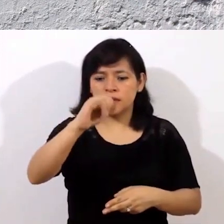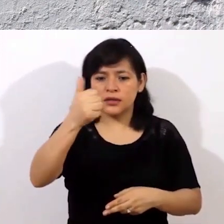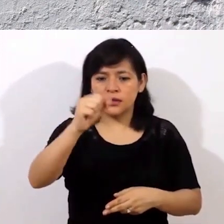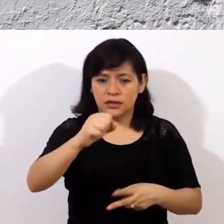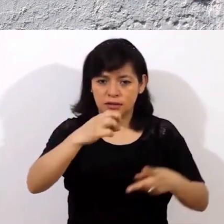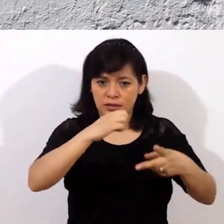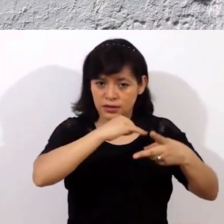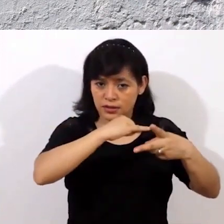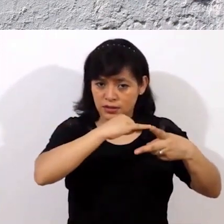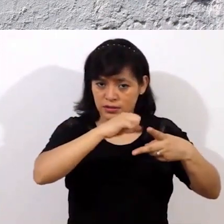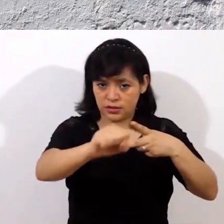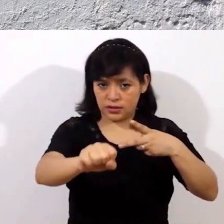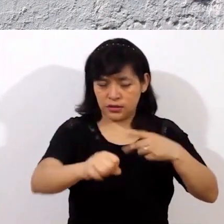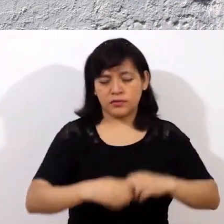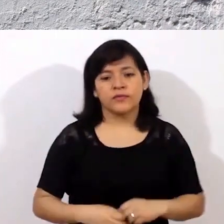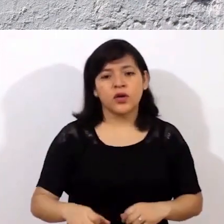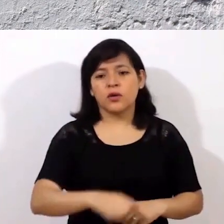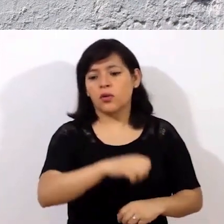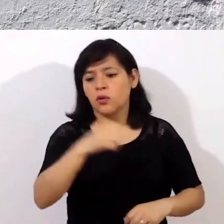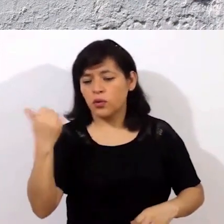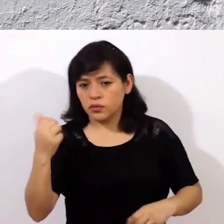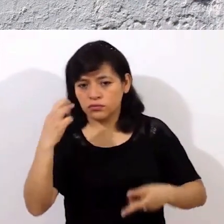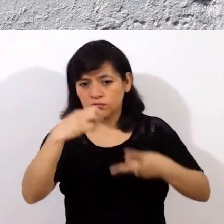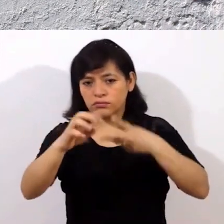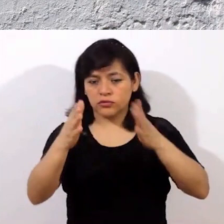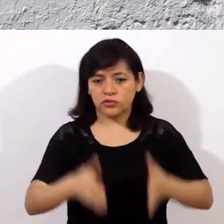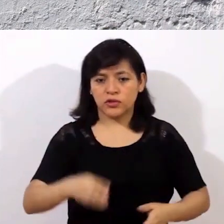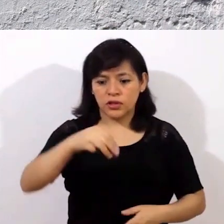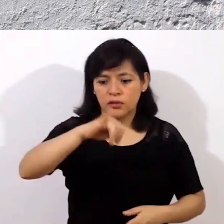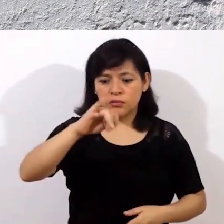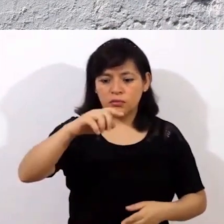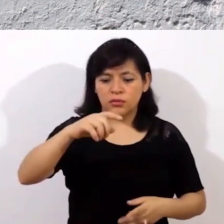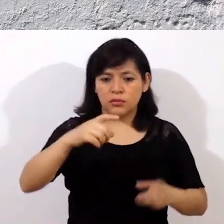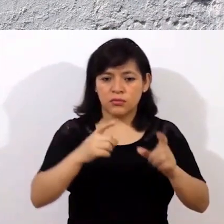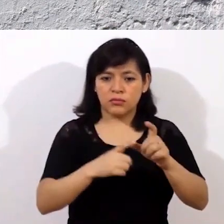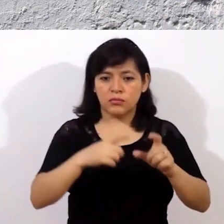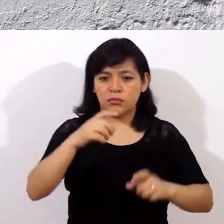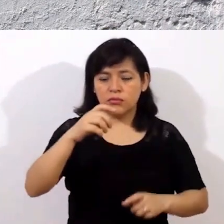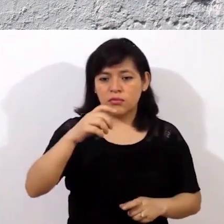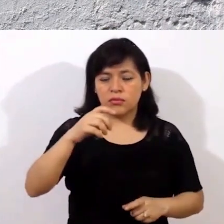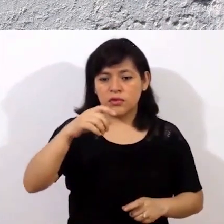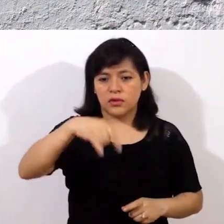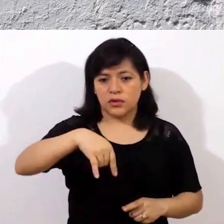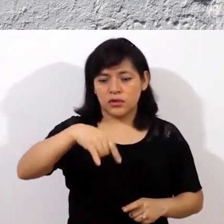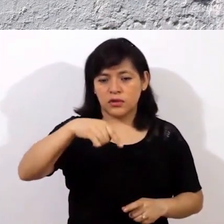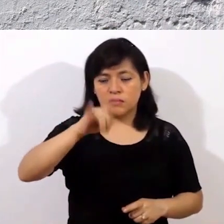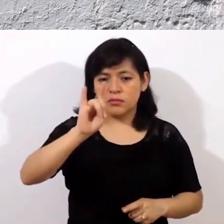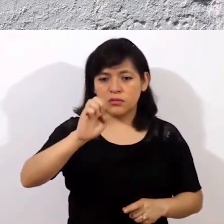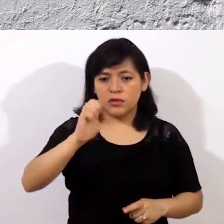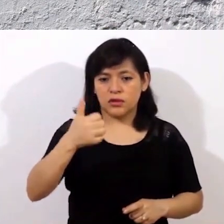adelante, antes de Cristo. El profeta Miqueas, por el año 742 antes de Cristo. Ellos en el reino del